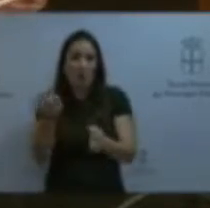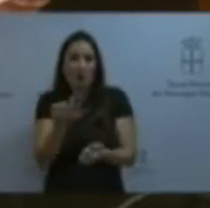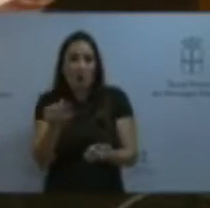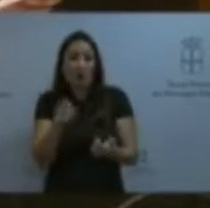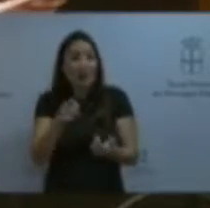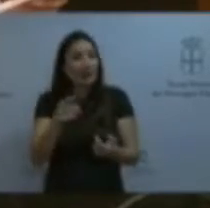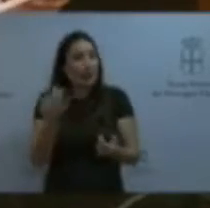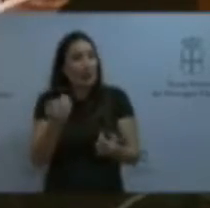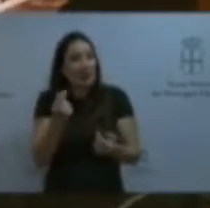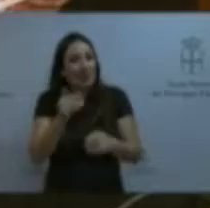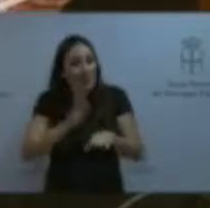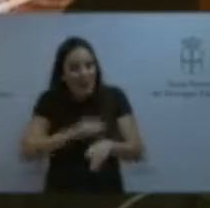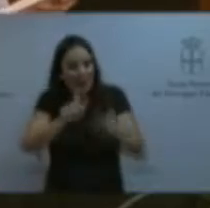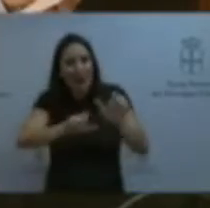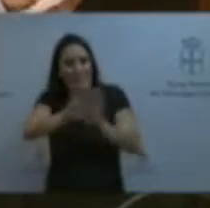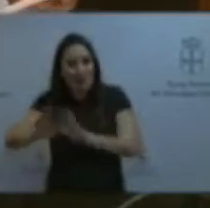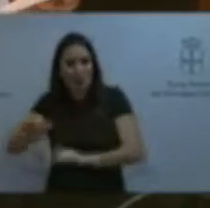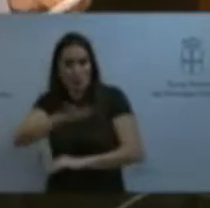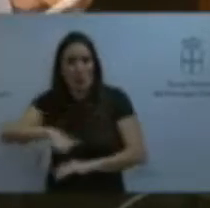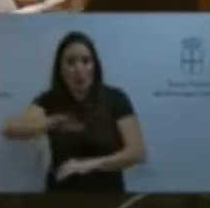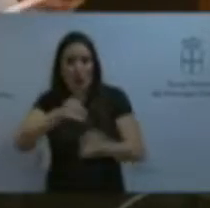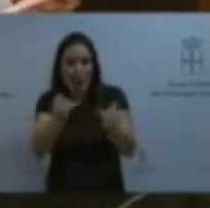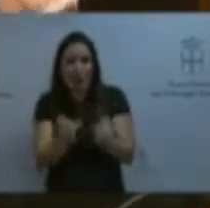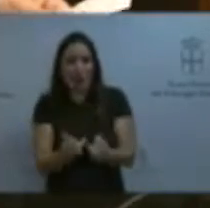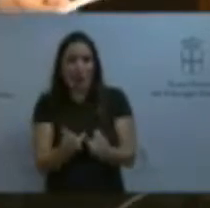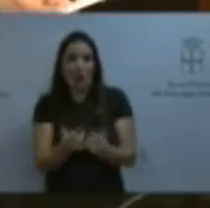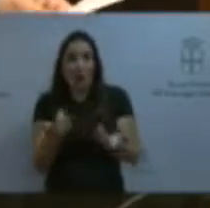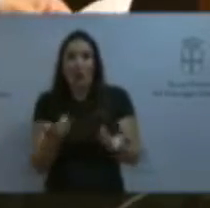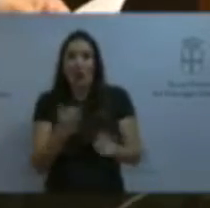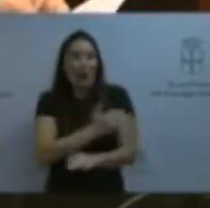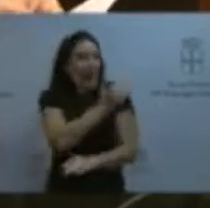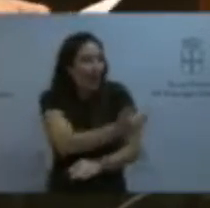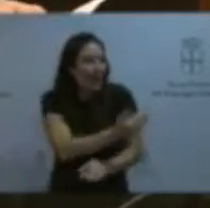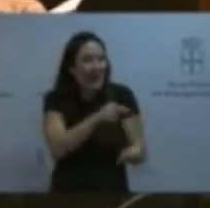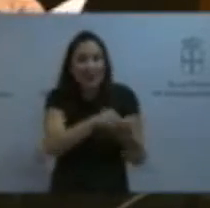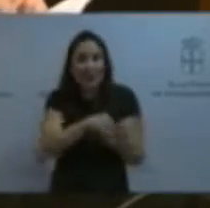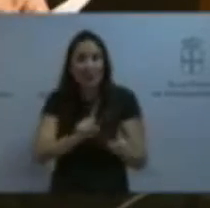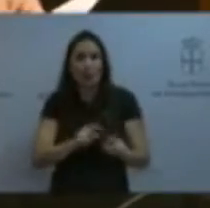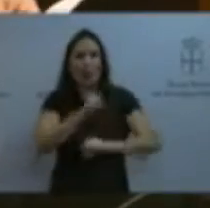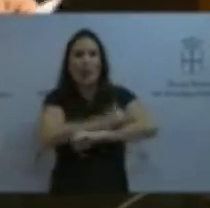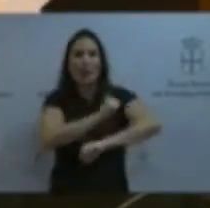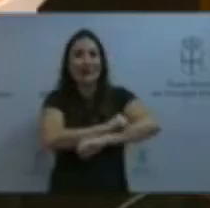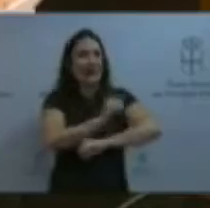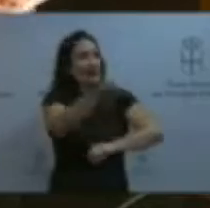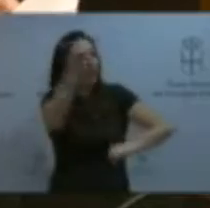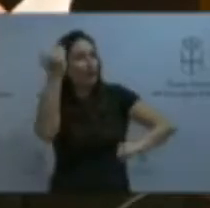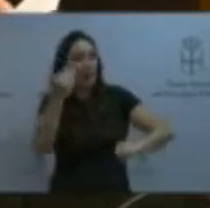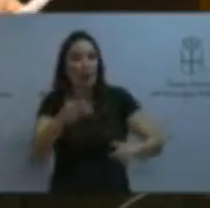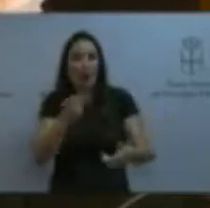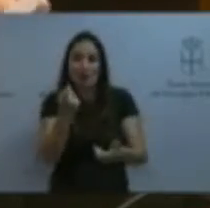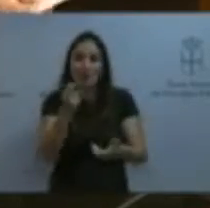haber sido para los vecinos de Aller, ¿no? No le requirieron los avales que exigen a cualquier promotor. Pruebe usted a cambiar las ventanas de una casa sin licencia